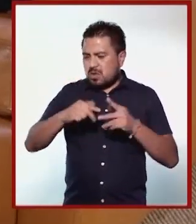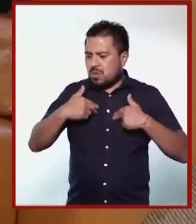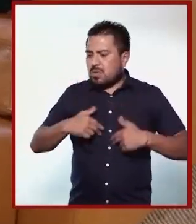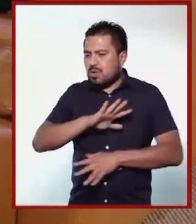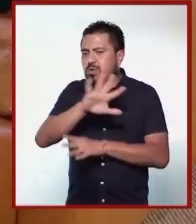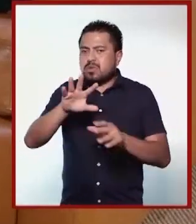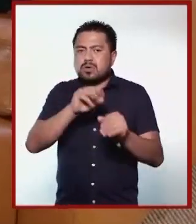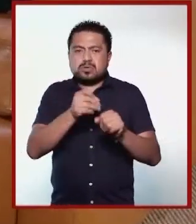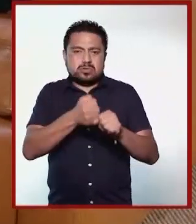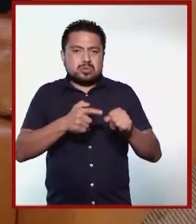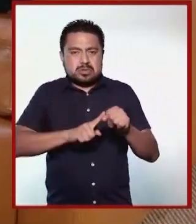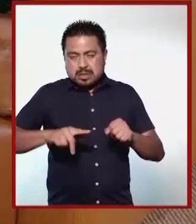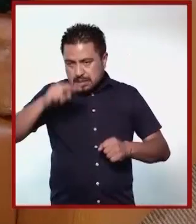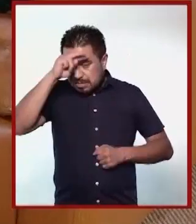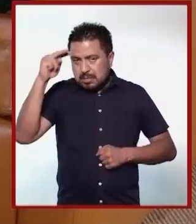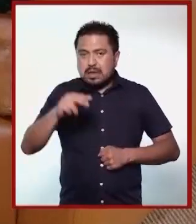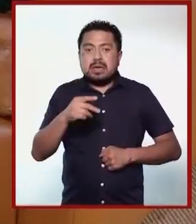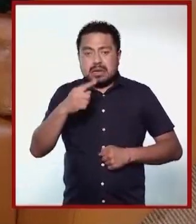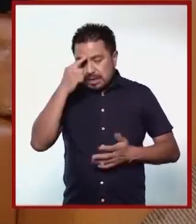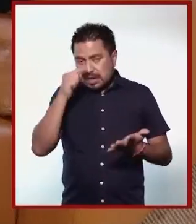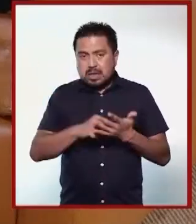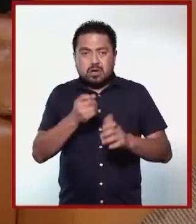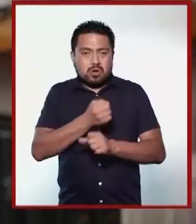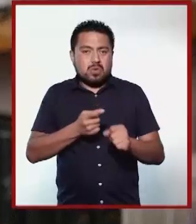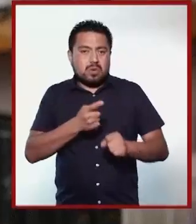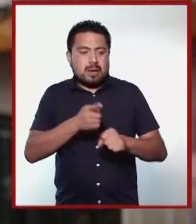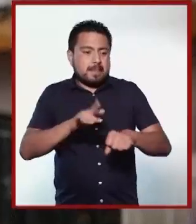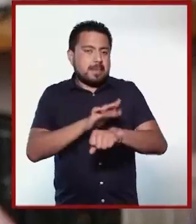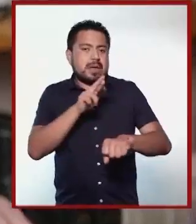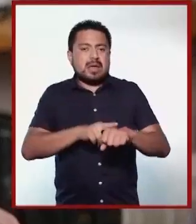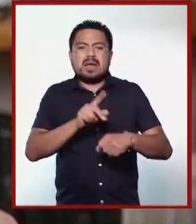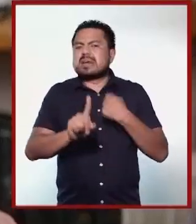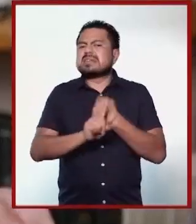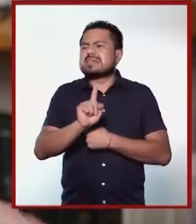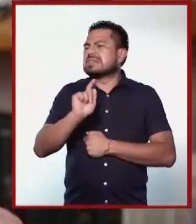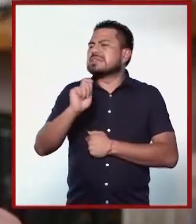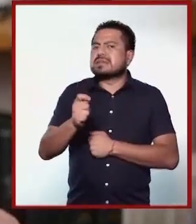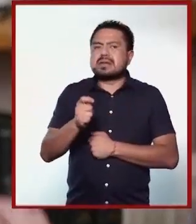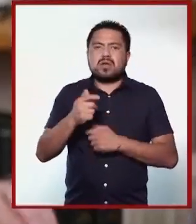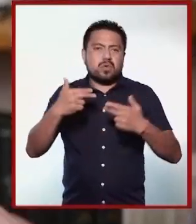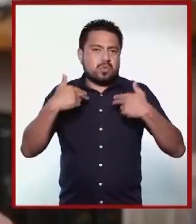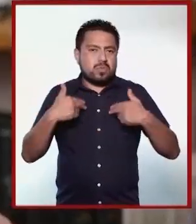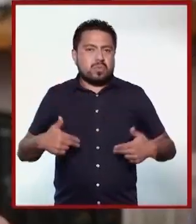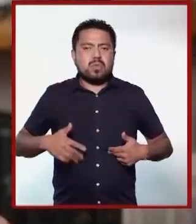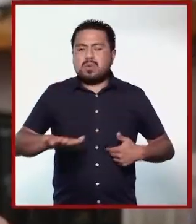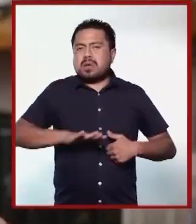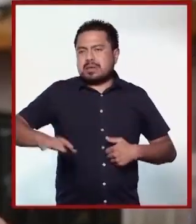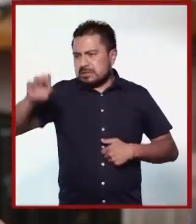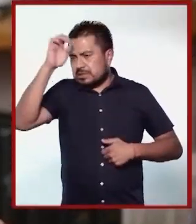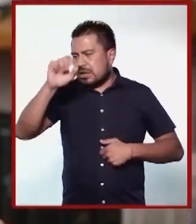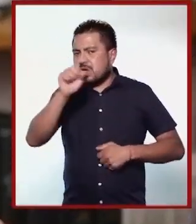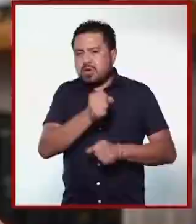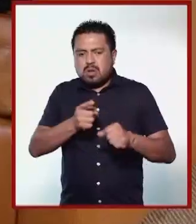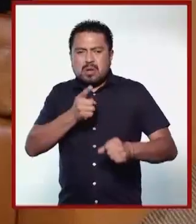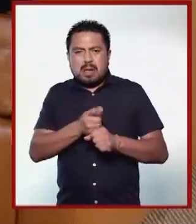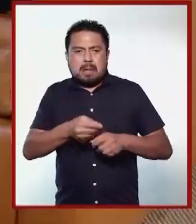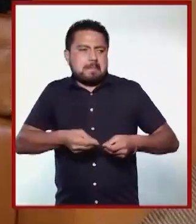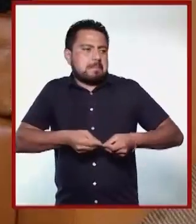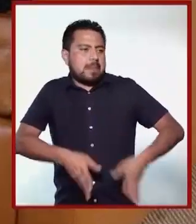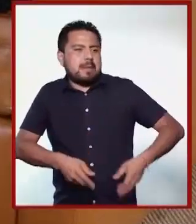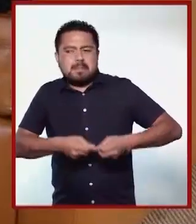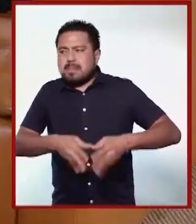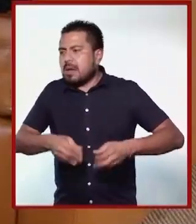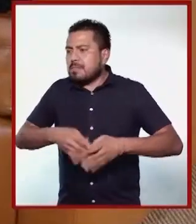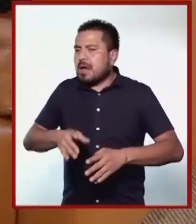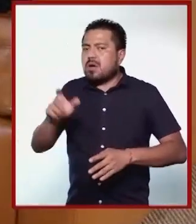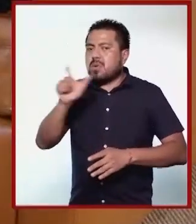sociedad mexicana? Yo creo que es una gran oportunidad. El problema es que el ser humano es un experto en oportunidades perdidas. Cada vez que